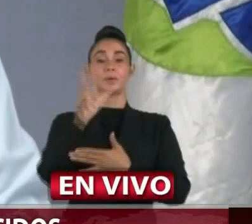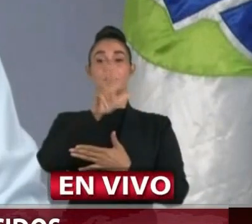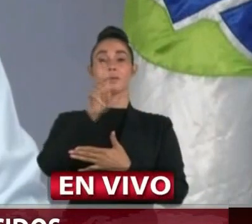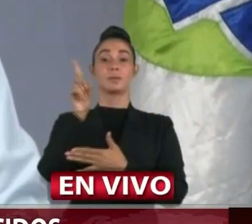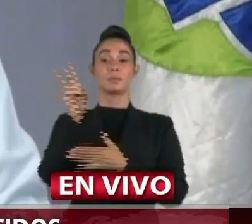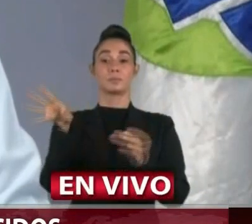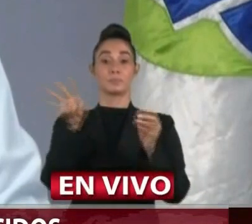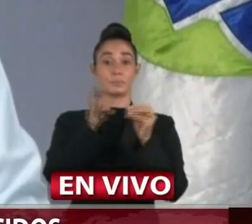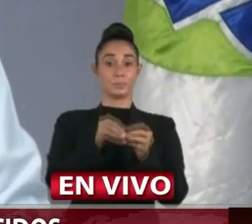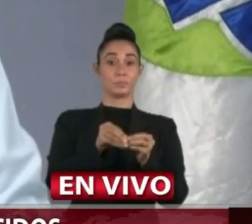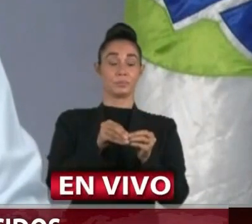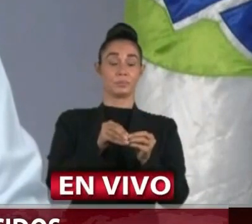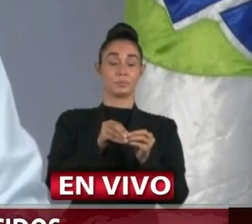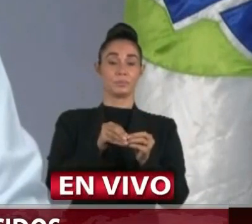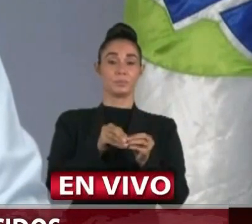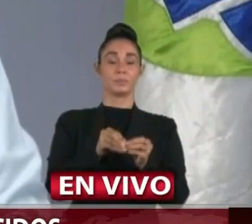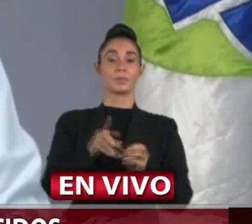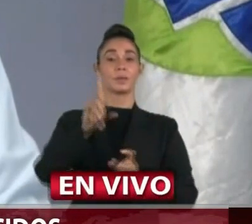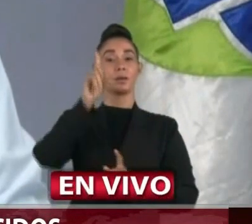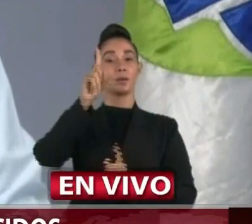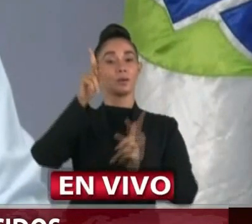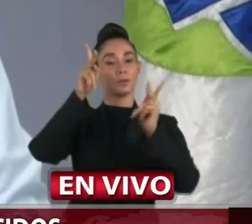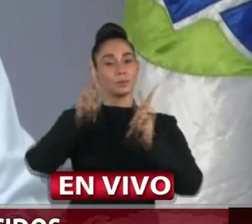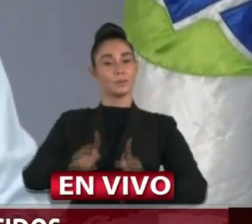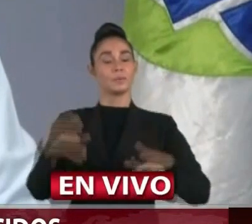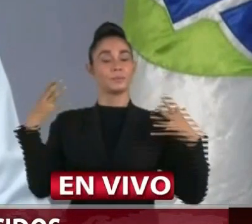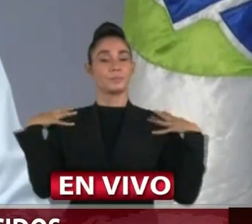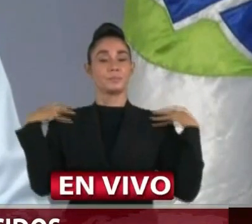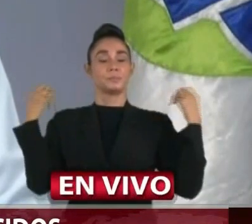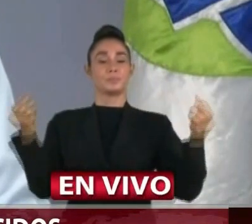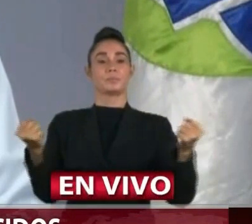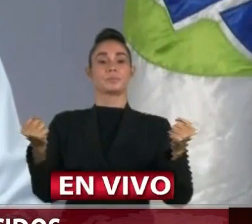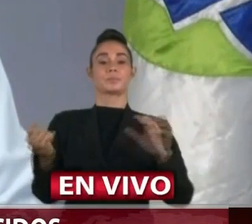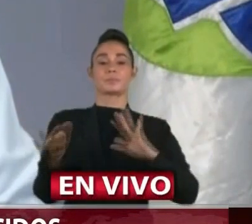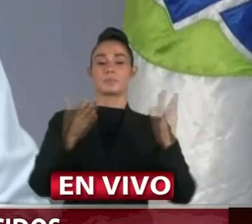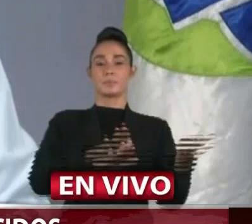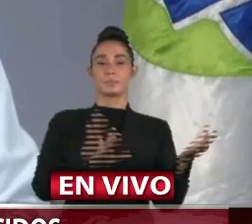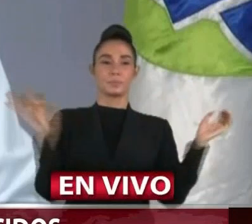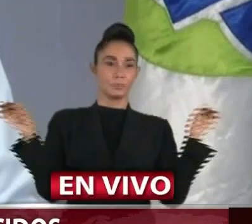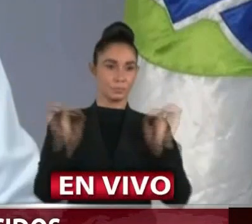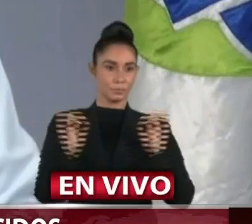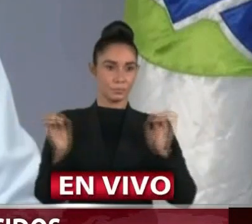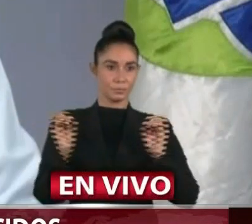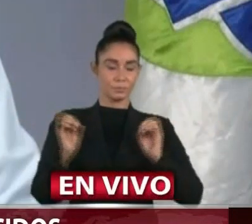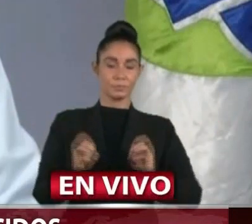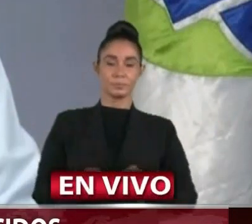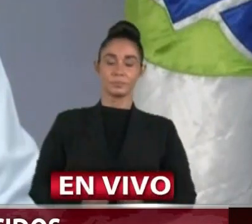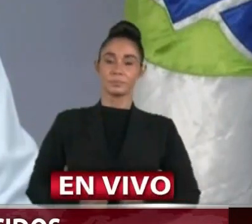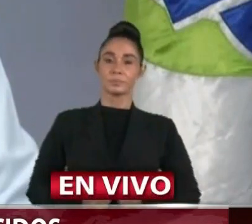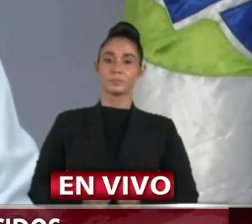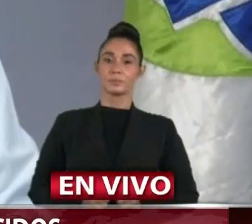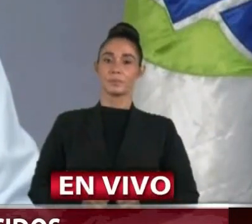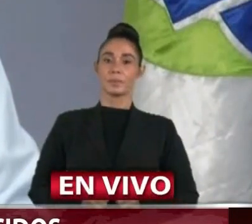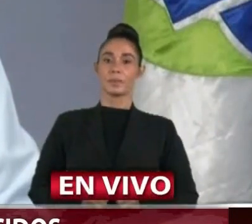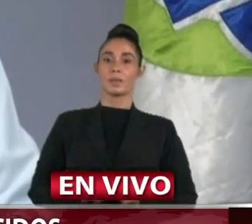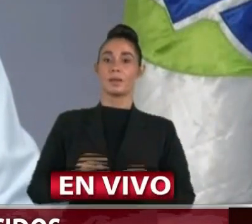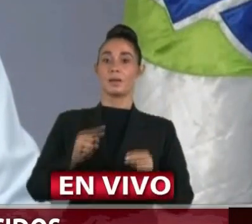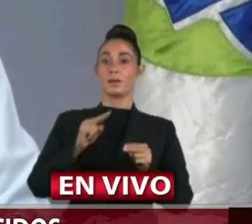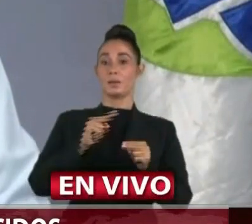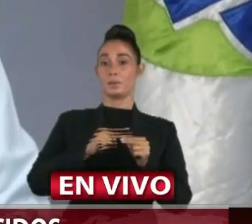31 acumulados, 1 recuperado, 0 fallecimiento.